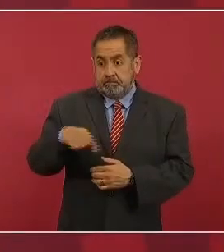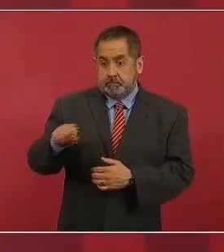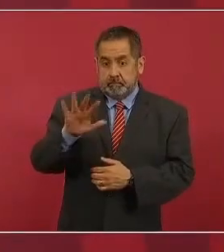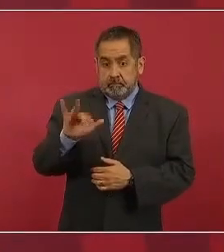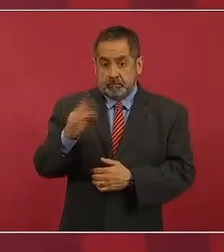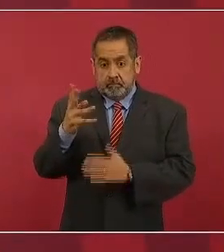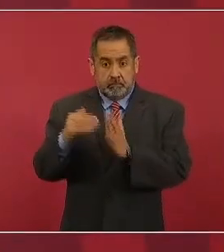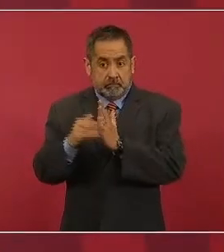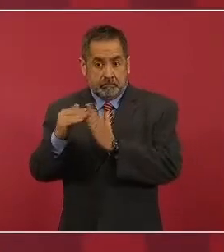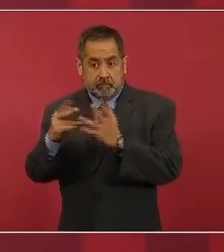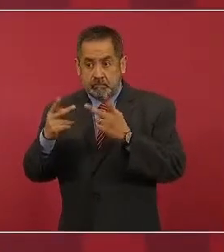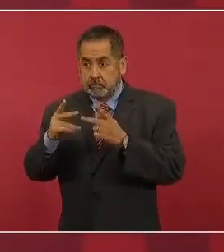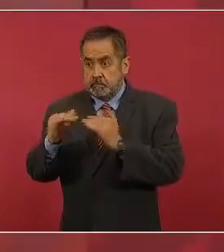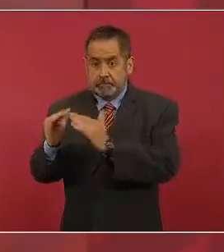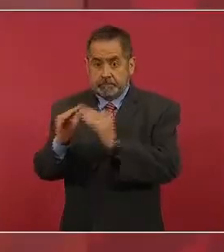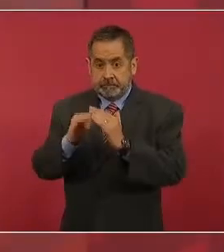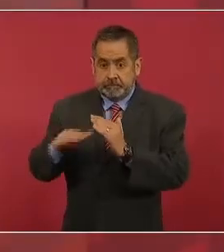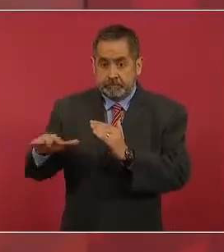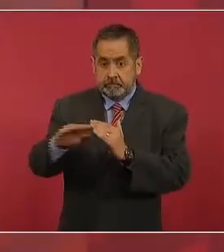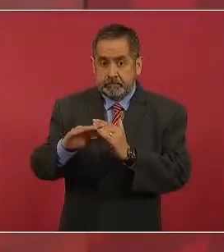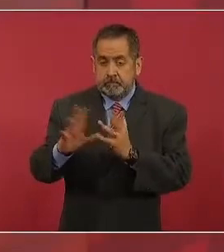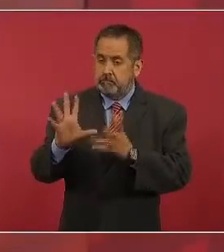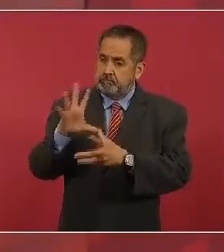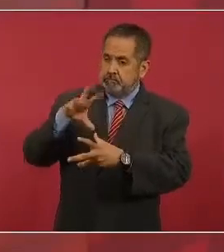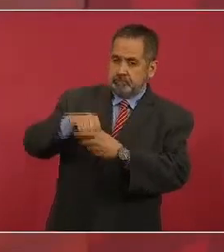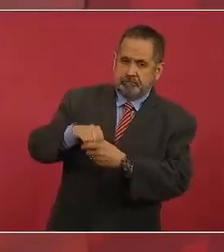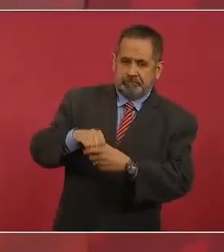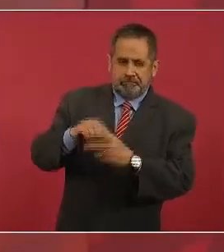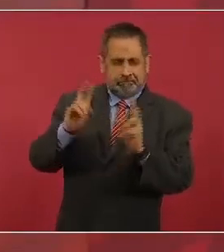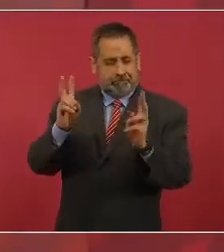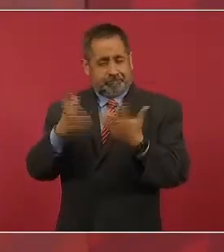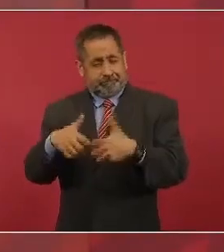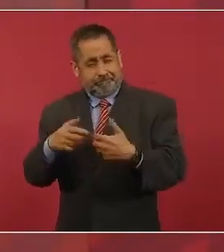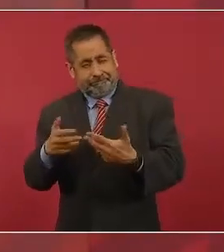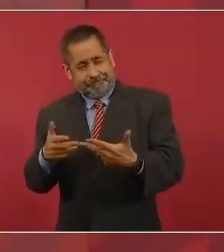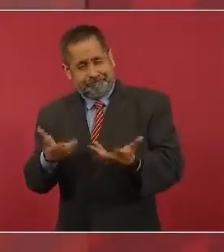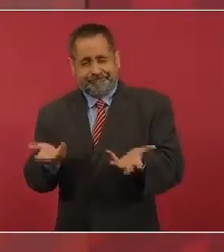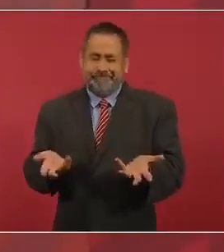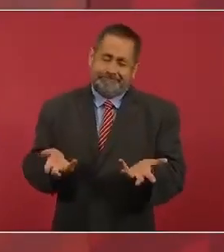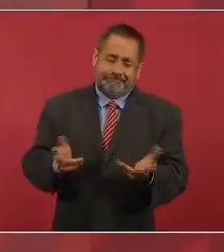constituyan una empresa de autoabasto.